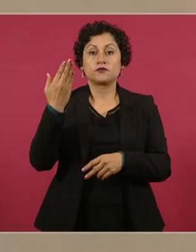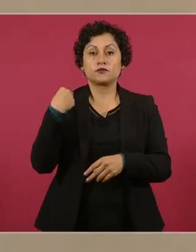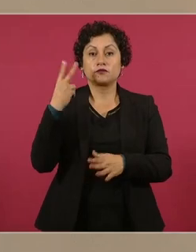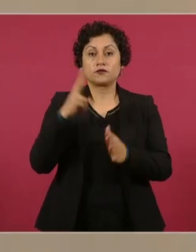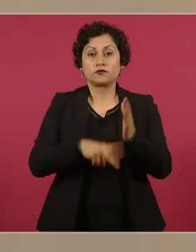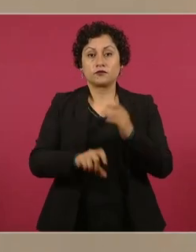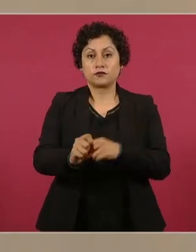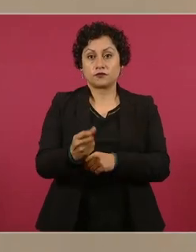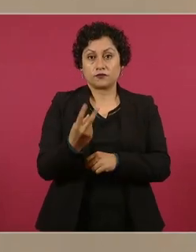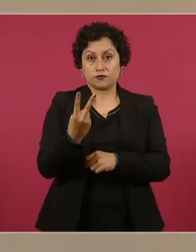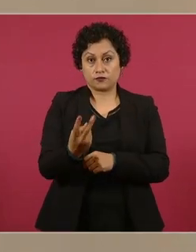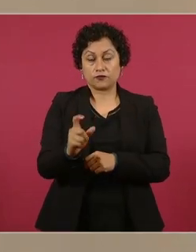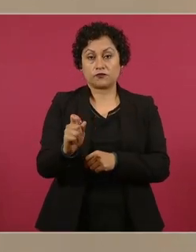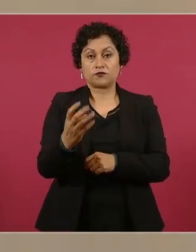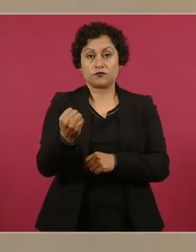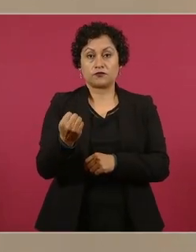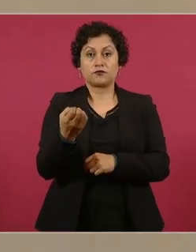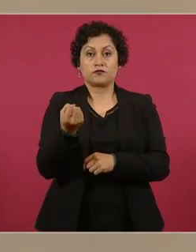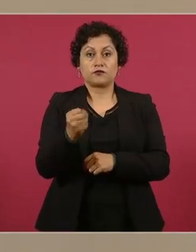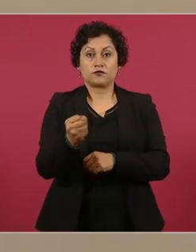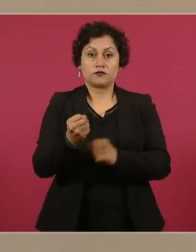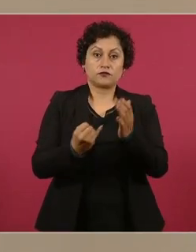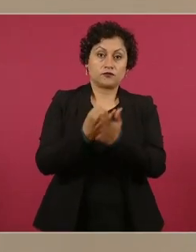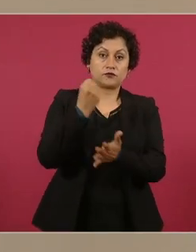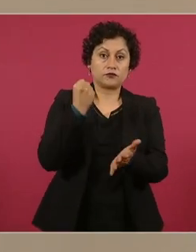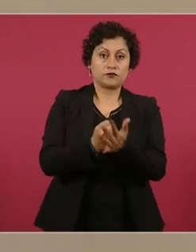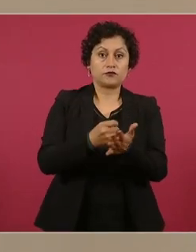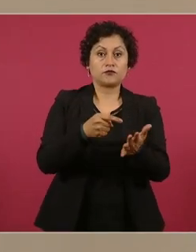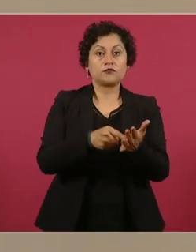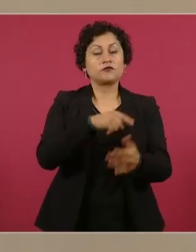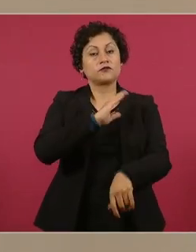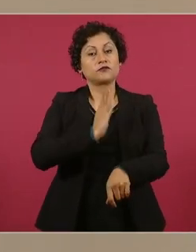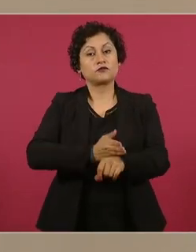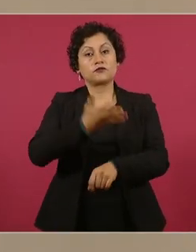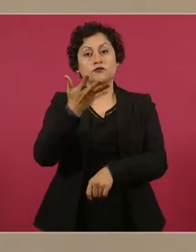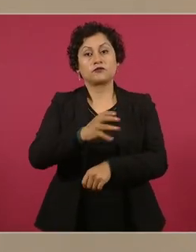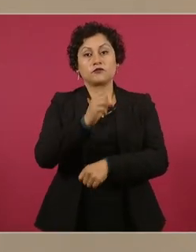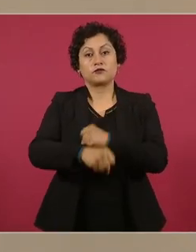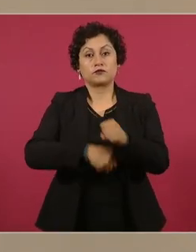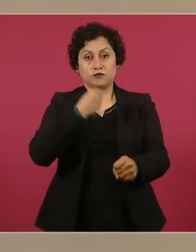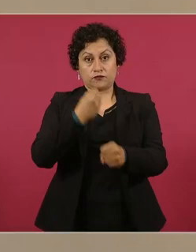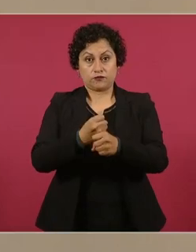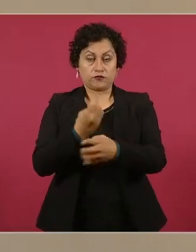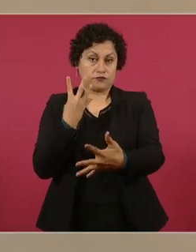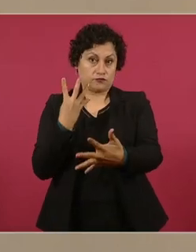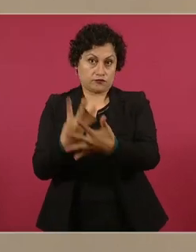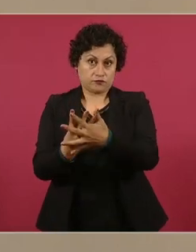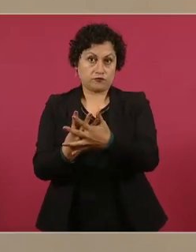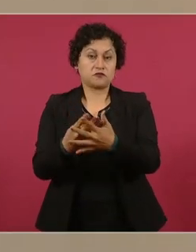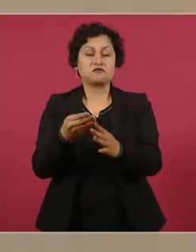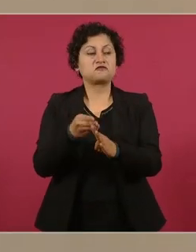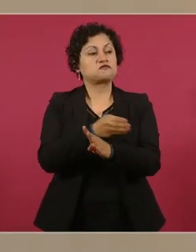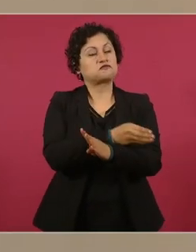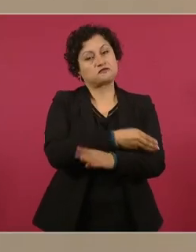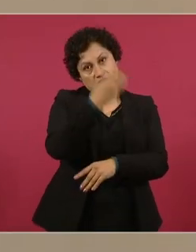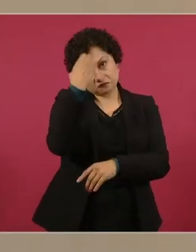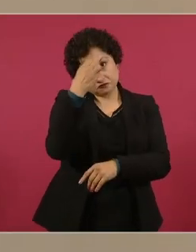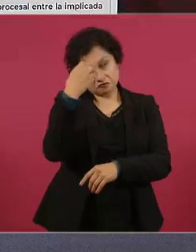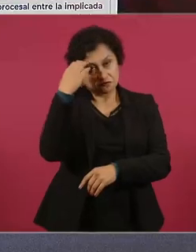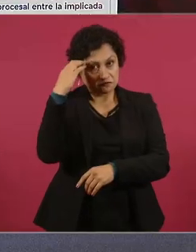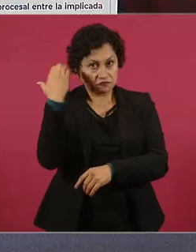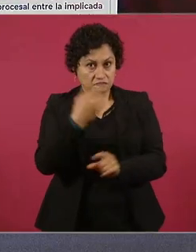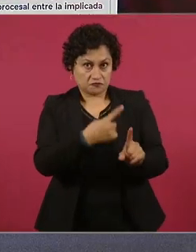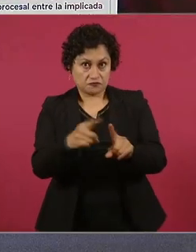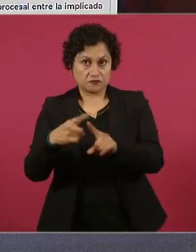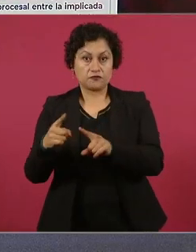fue sentenciada a 10 años de prisión por delincuencia organizada, entre otros. El 24 de abril